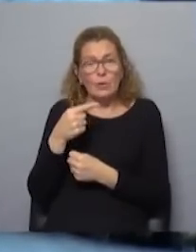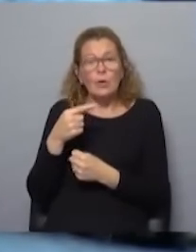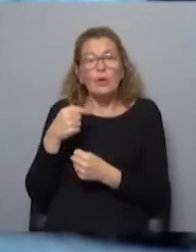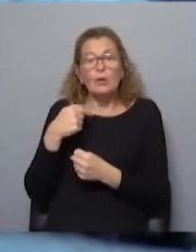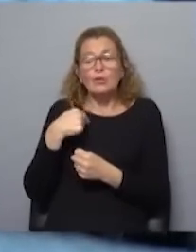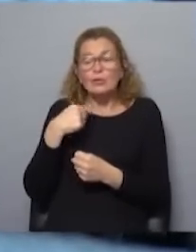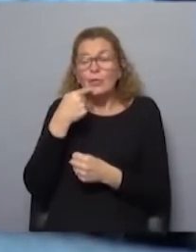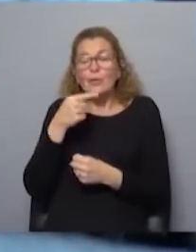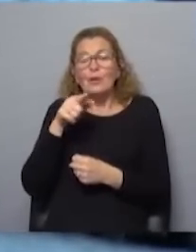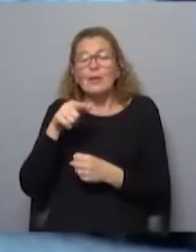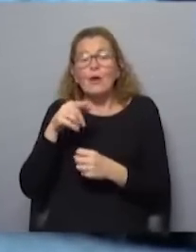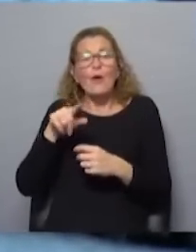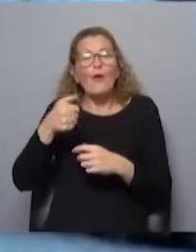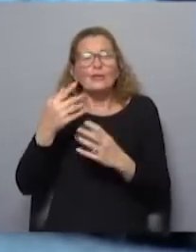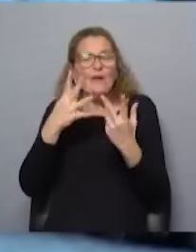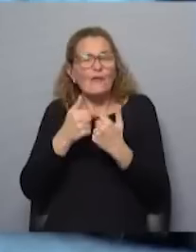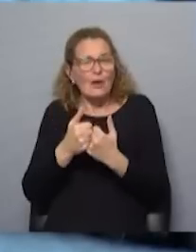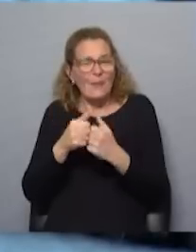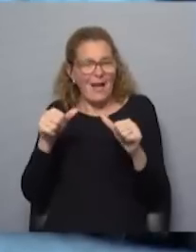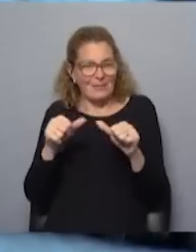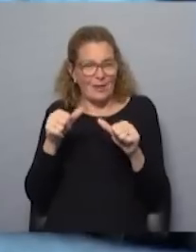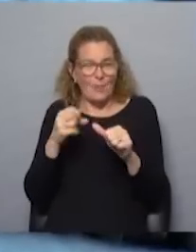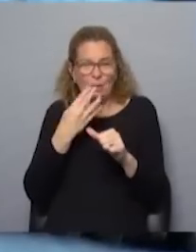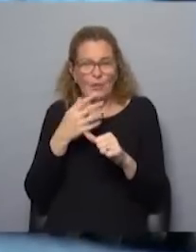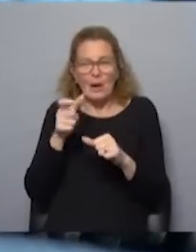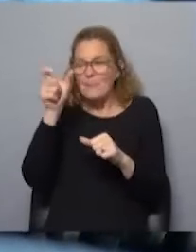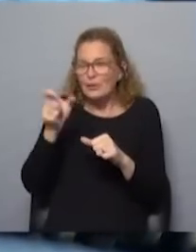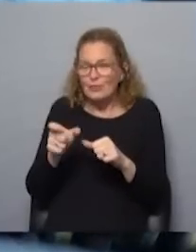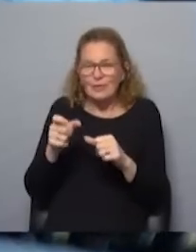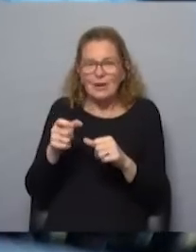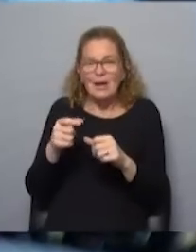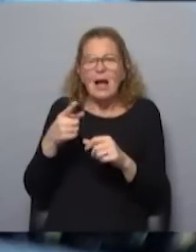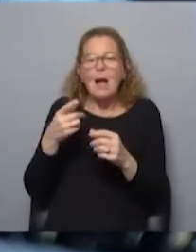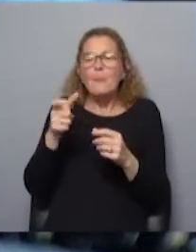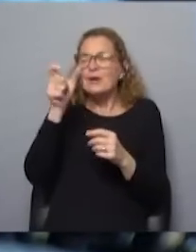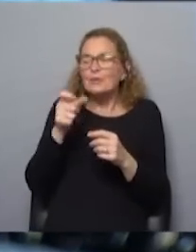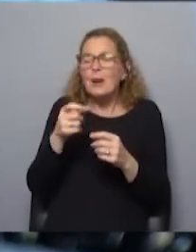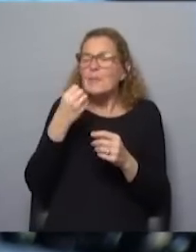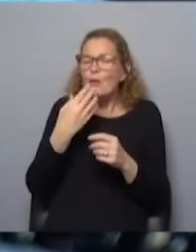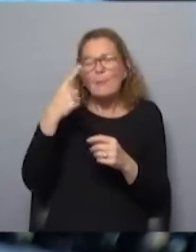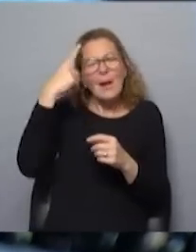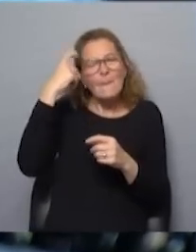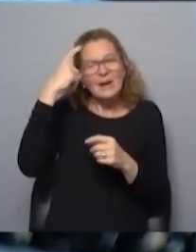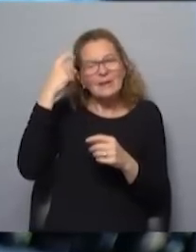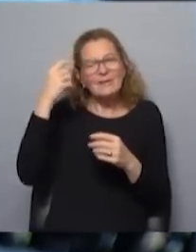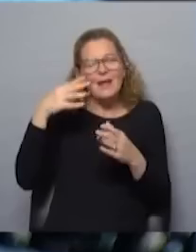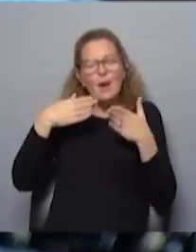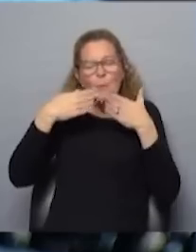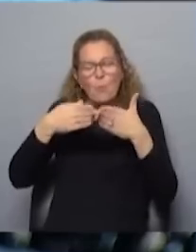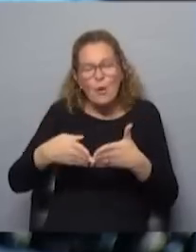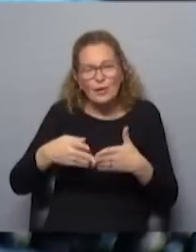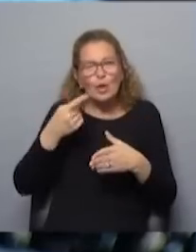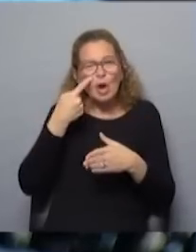modo dándole participación a gente que tiene experiencia en la operativa portuaria que